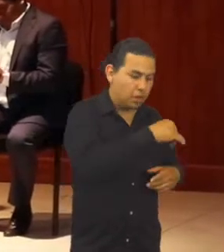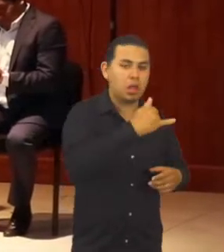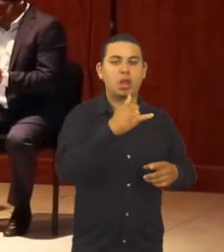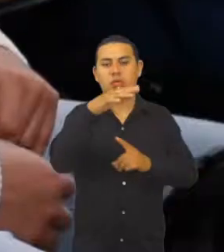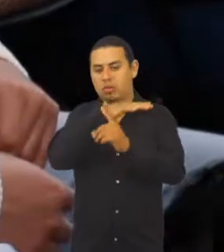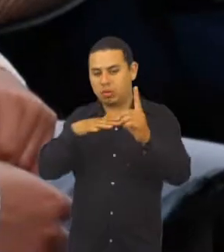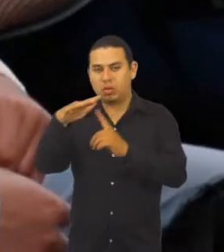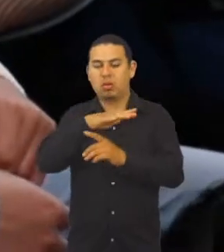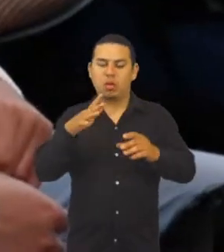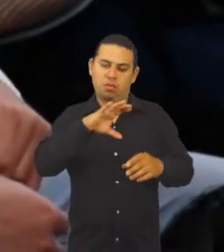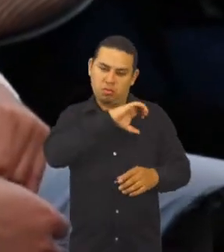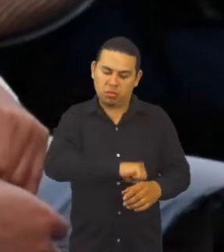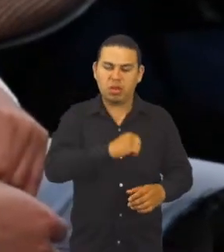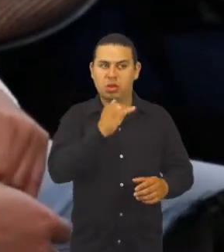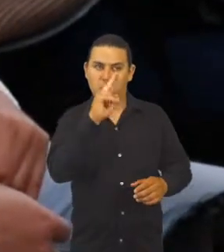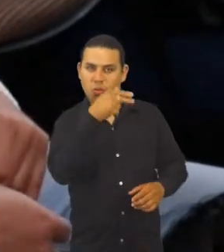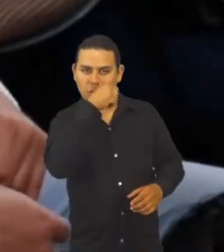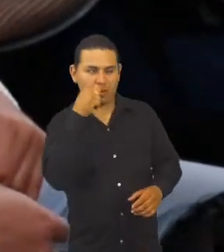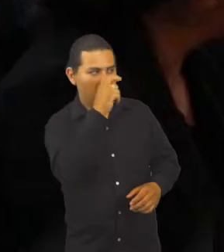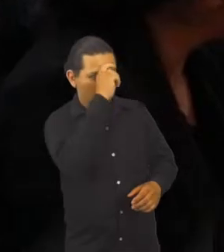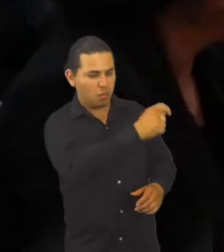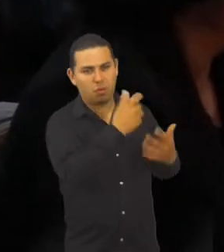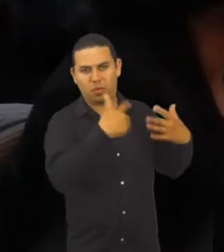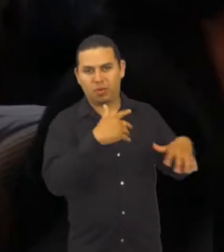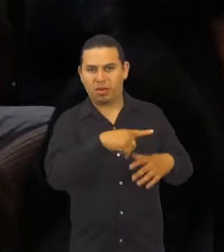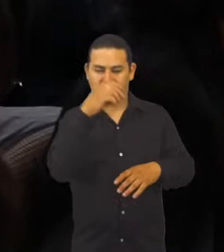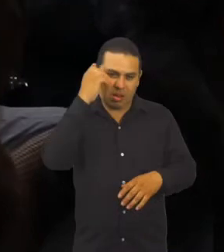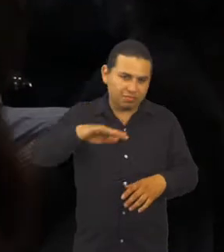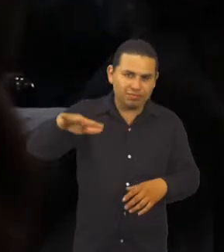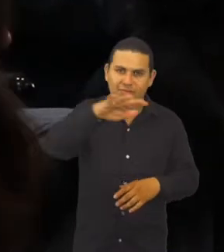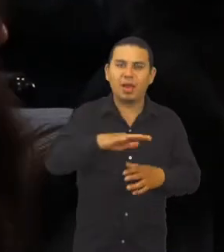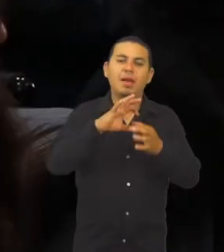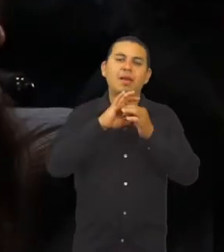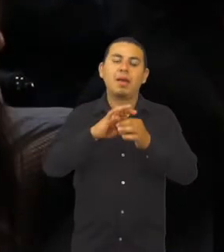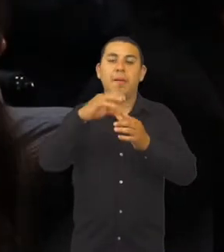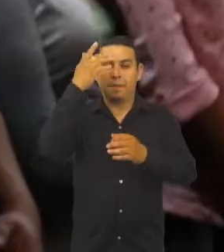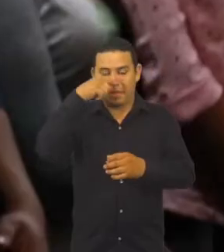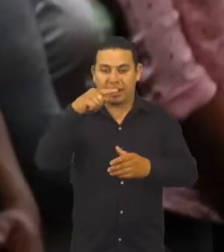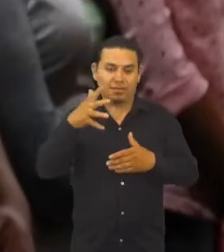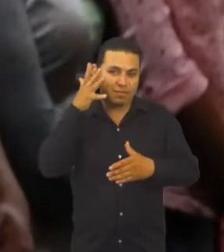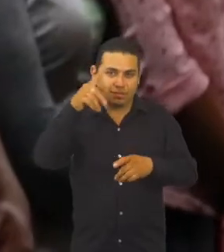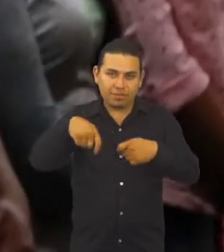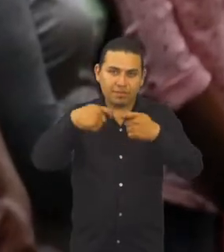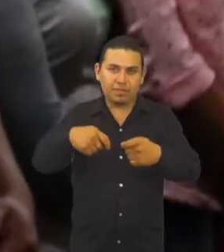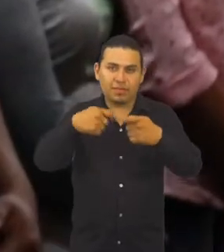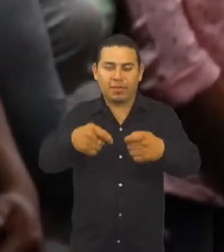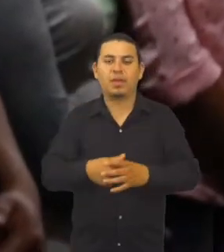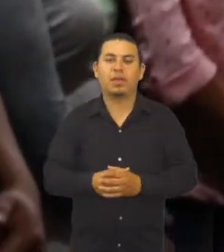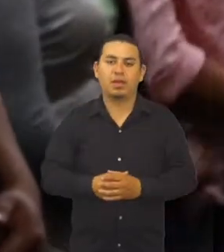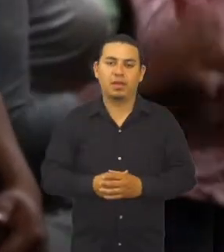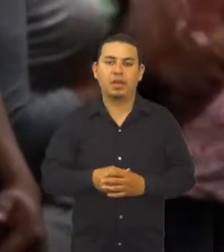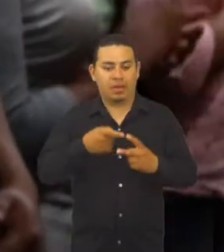pero también con nuestra alma mater, con nuestra Universidad Autónoma Benito Juárez de Oaxaca, con nuestra querida Facultad de Derecho y Ciencias Sociales, y que qué mejor